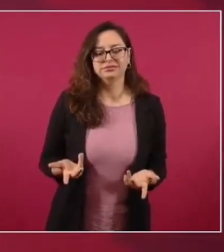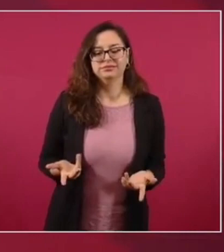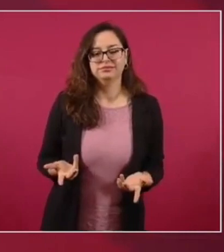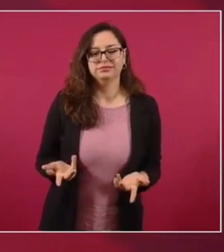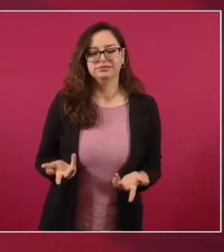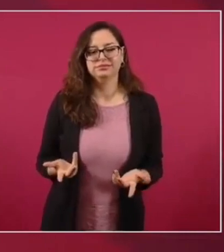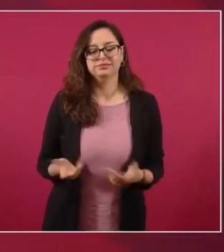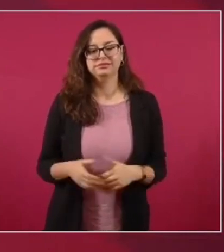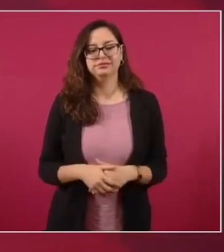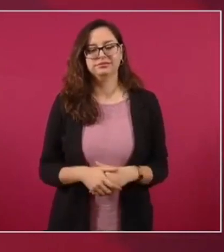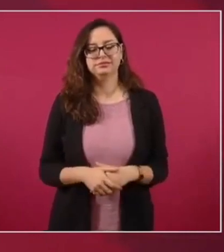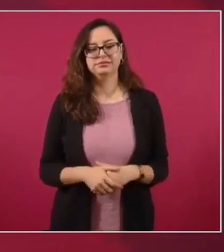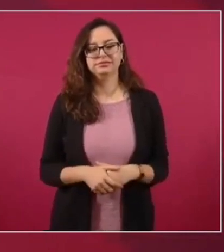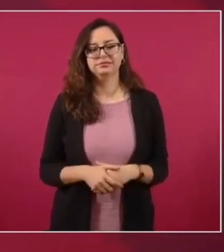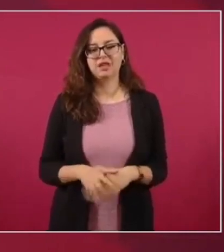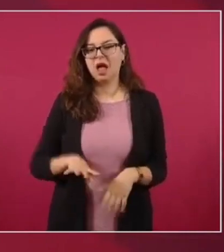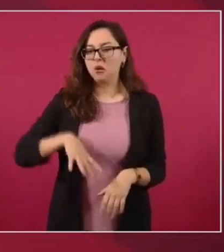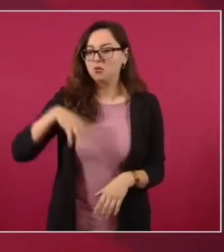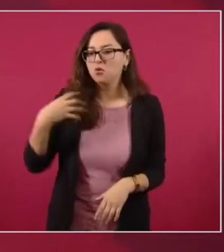con niños explotados.